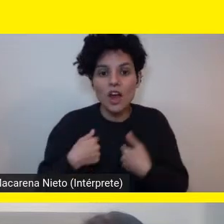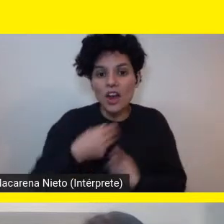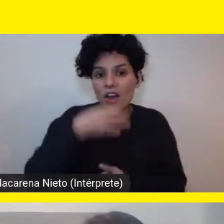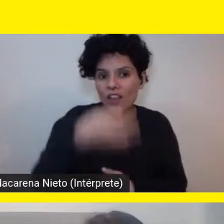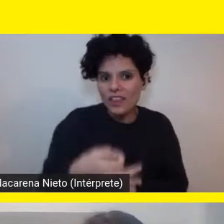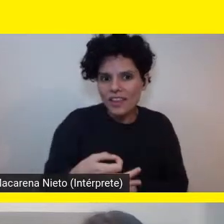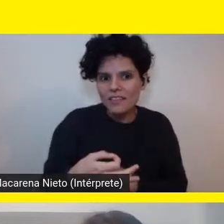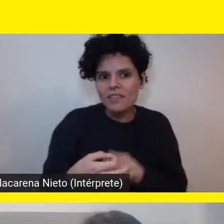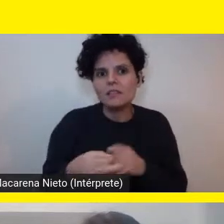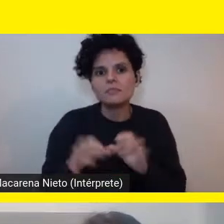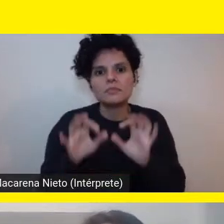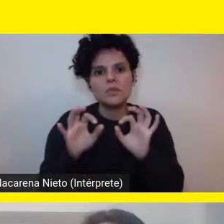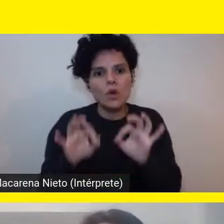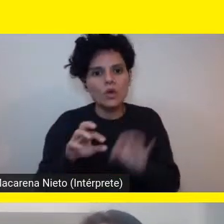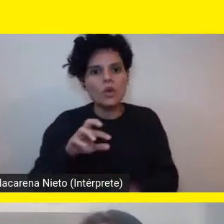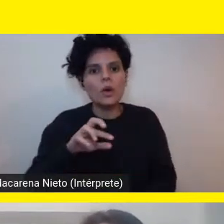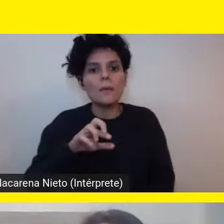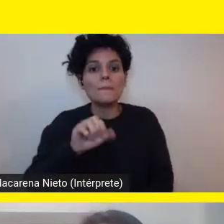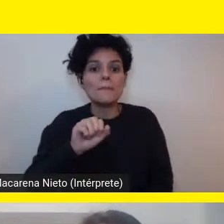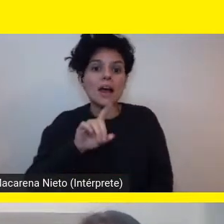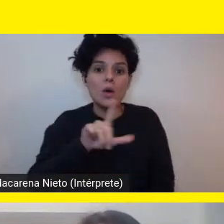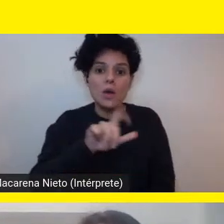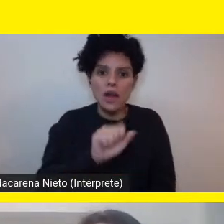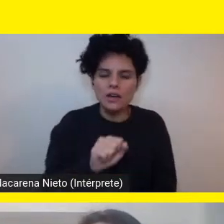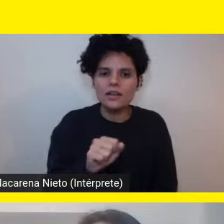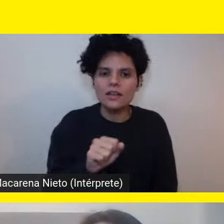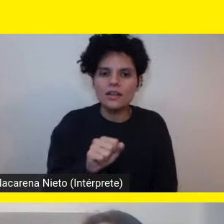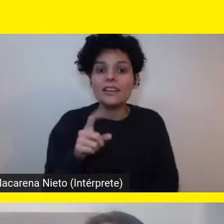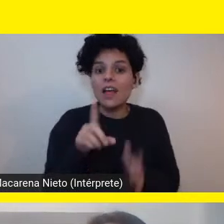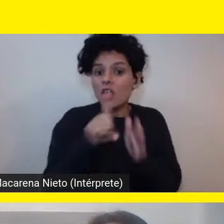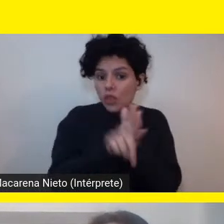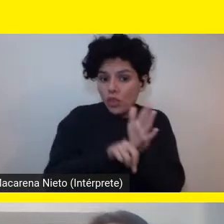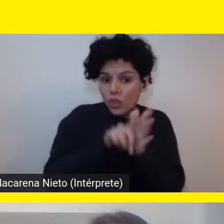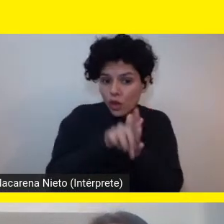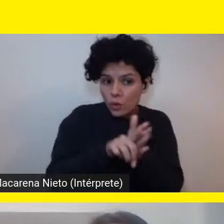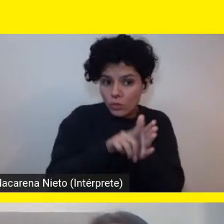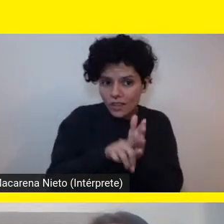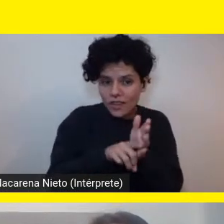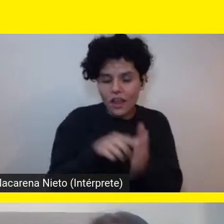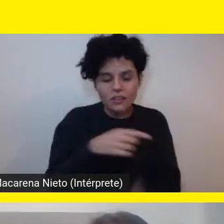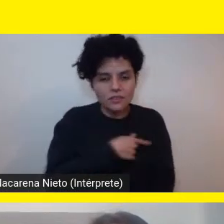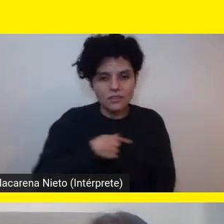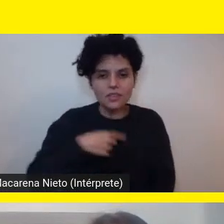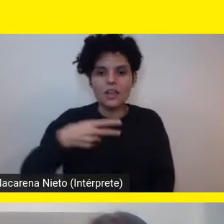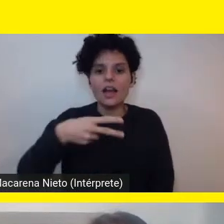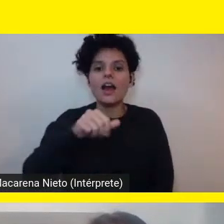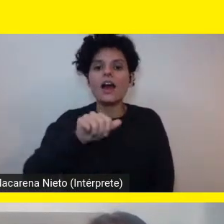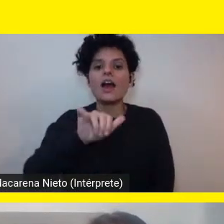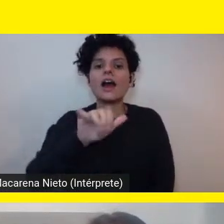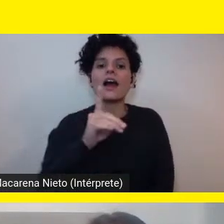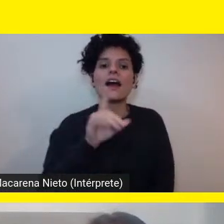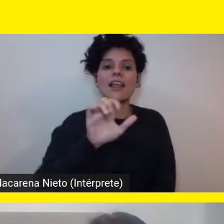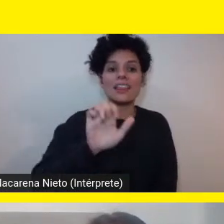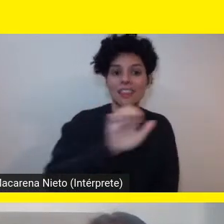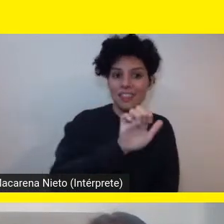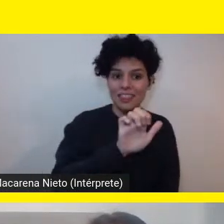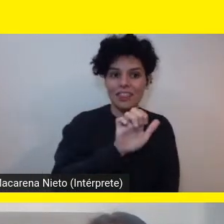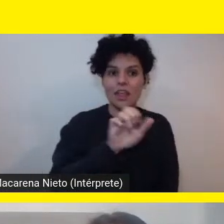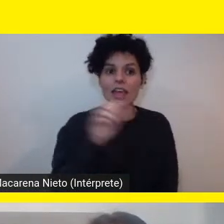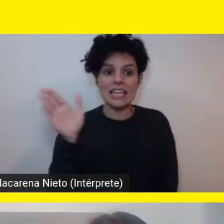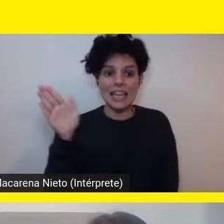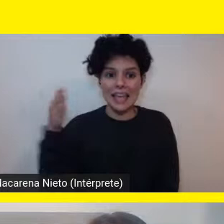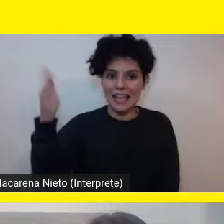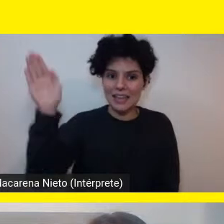intervención, Paula, Aide y el pez volador es una película que narra la